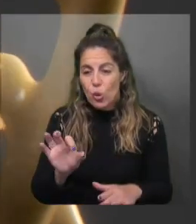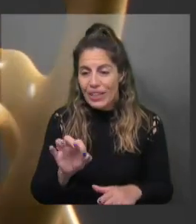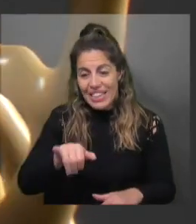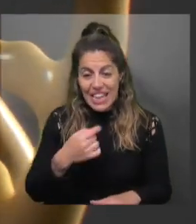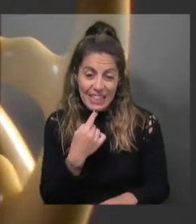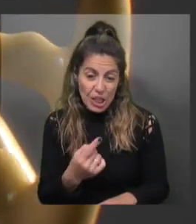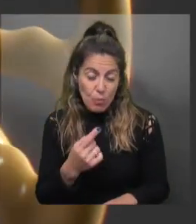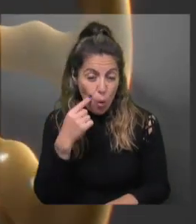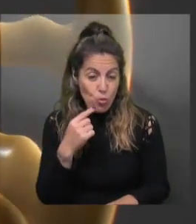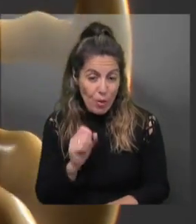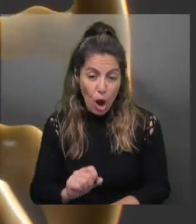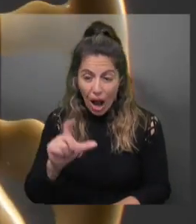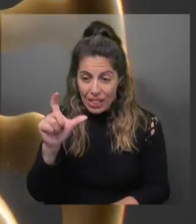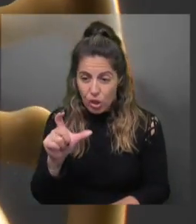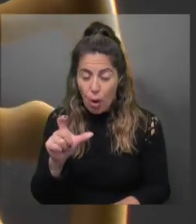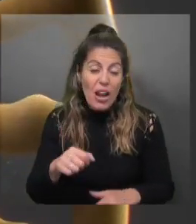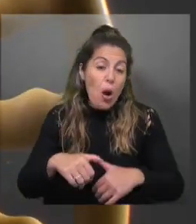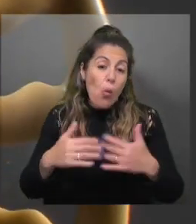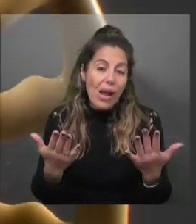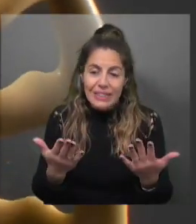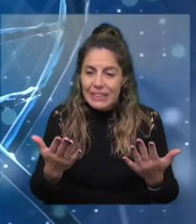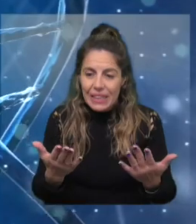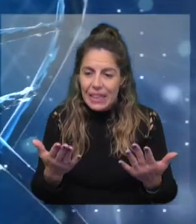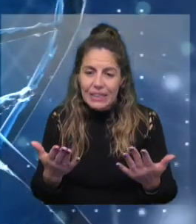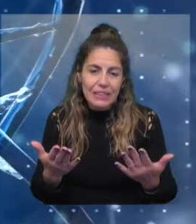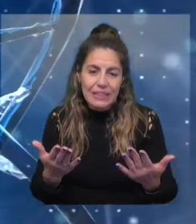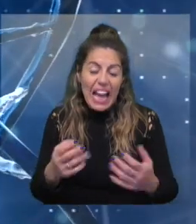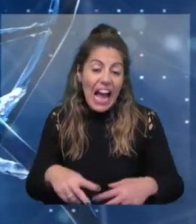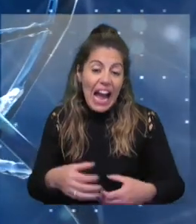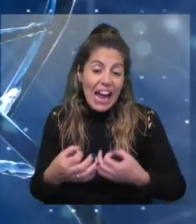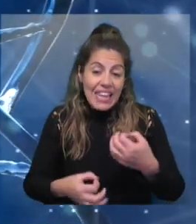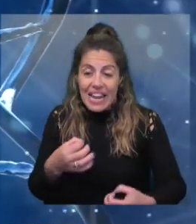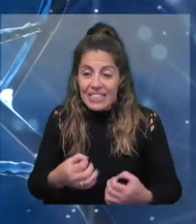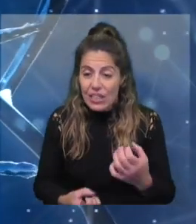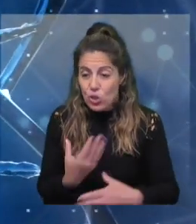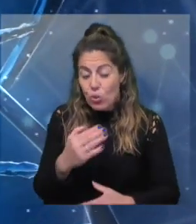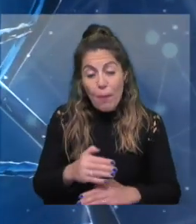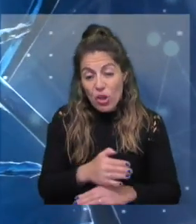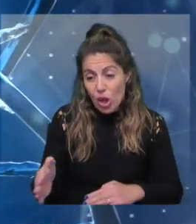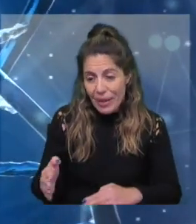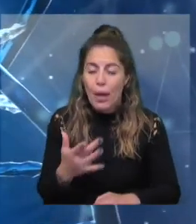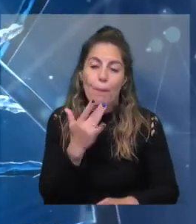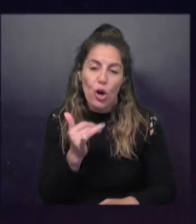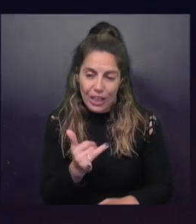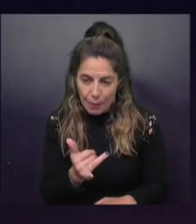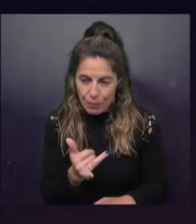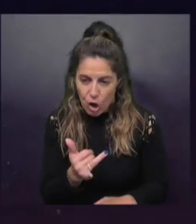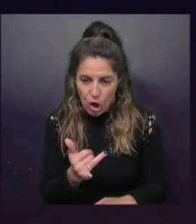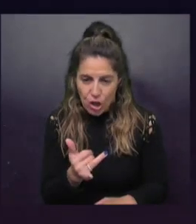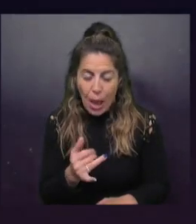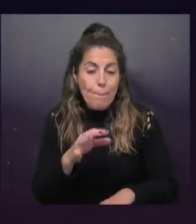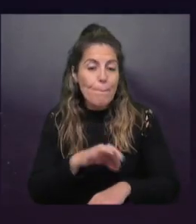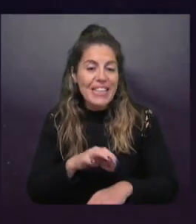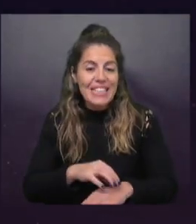dijimos que era un número bastante alto, para cualquier tipo de análisis que pueda surgir posteriormente. Por ejemplo, en el caso de la